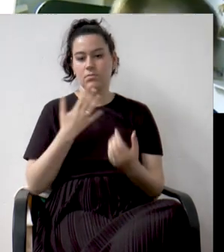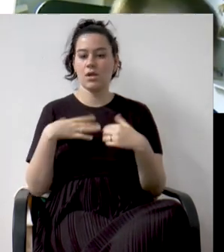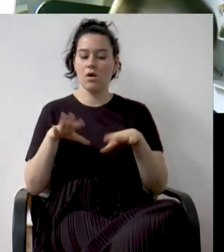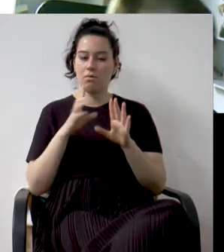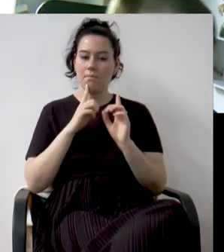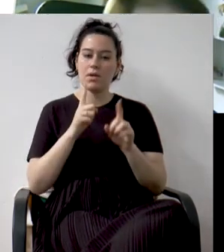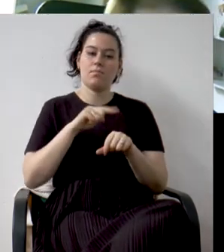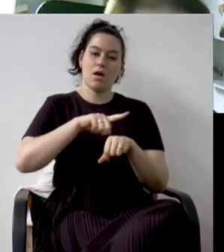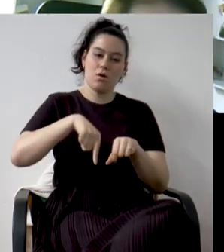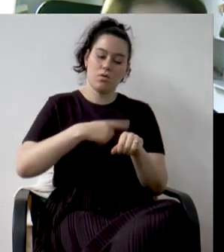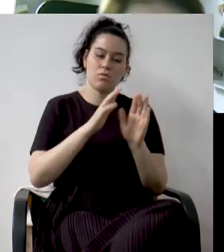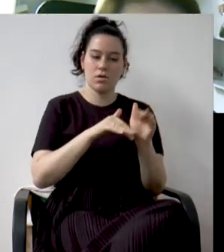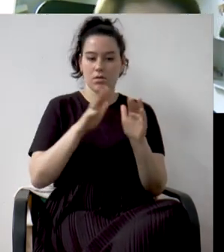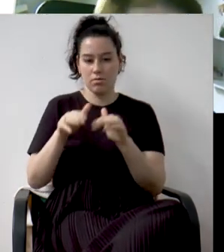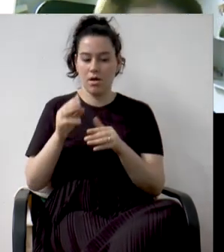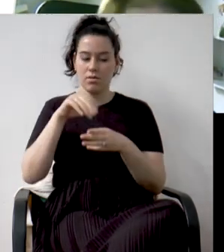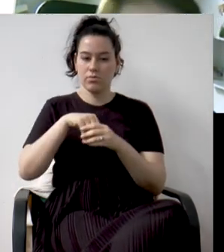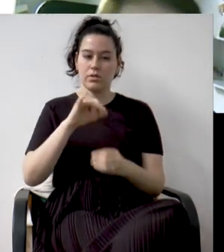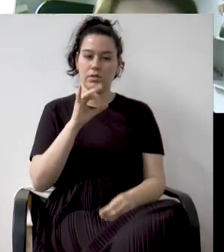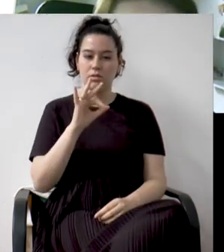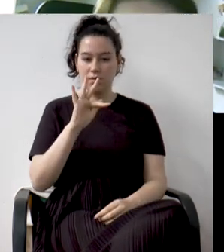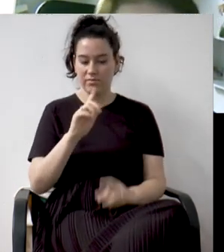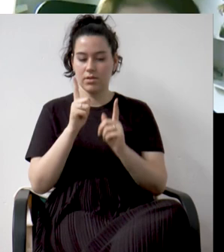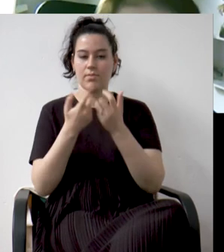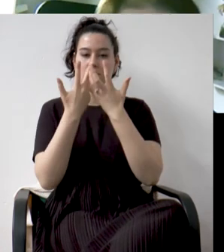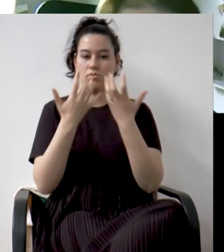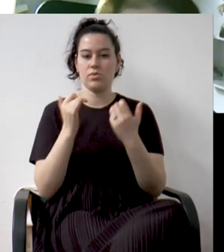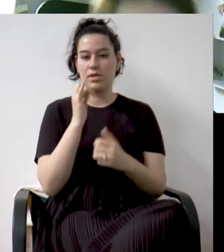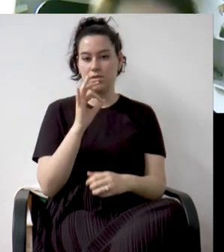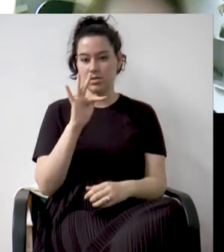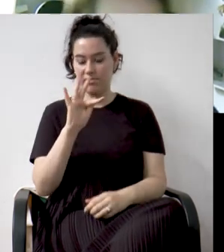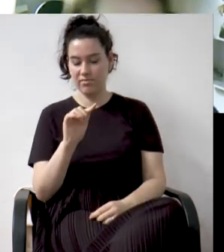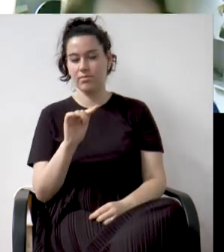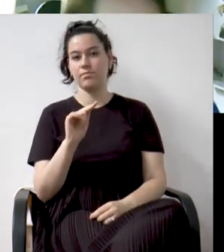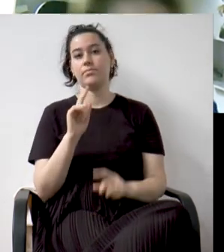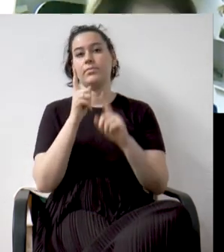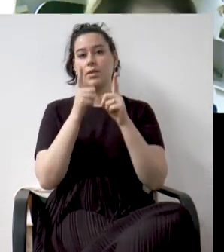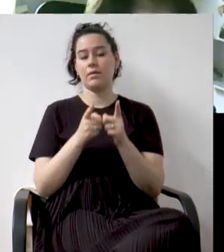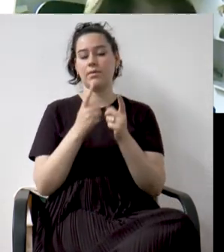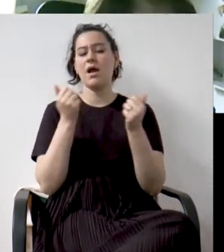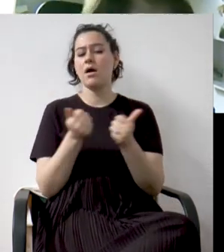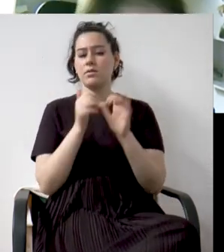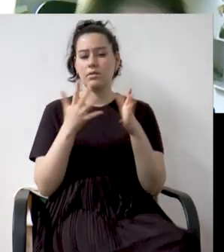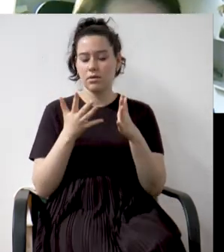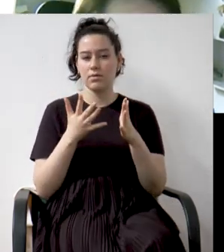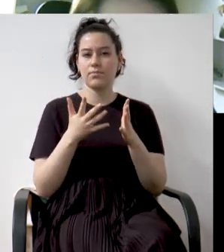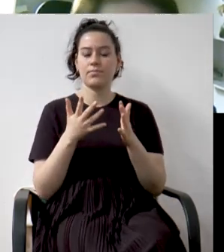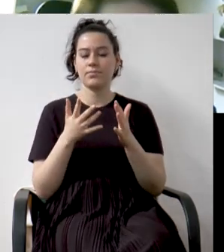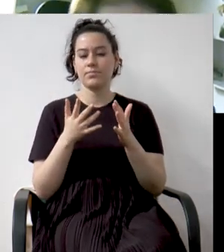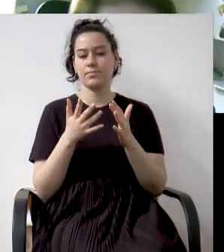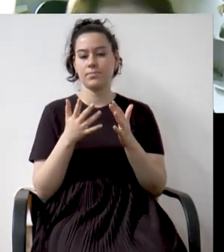por ahora dentro de lo que es el ICEF y la estructura del ICEF. Lo que hay que hacer es la